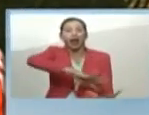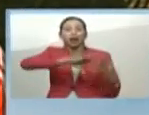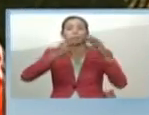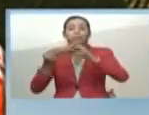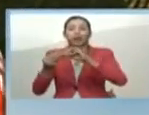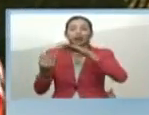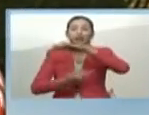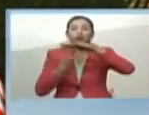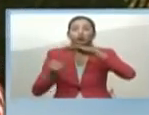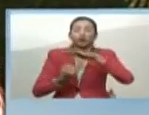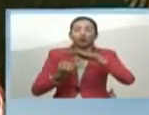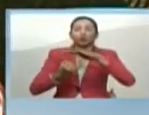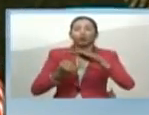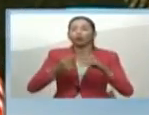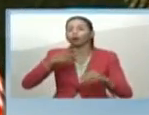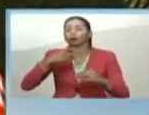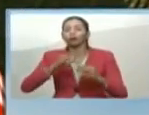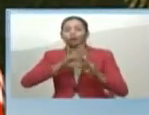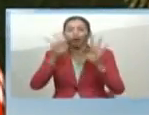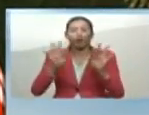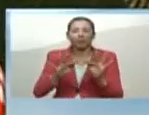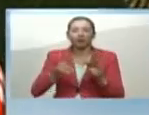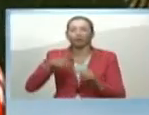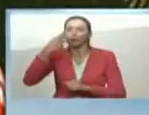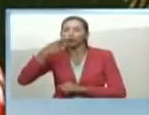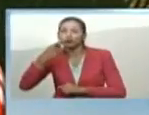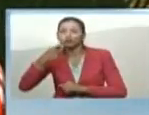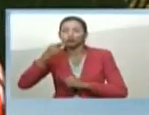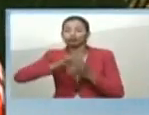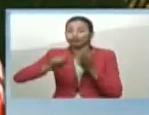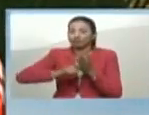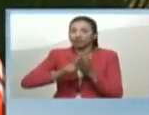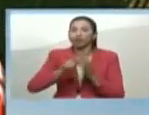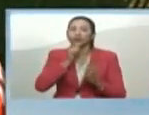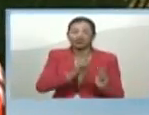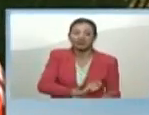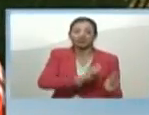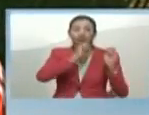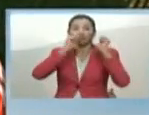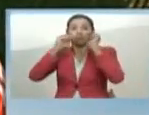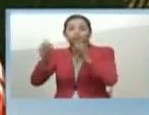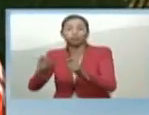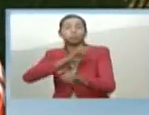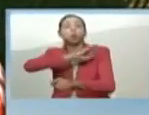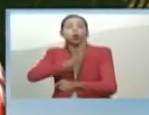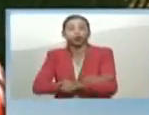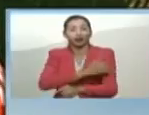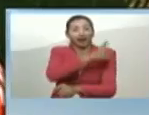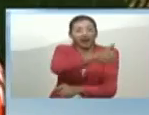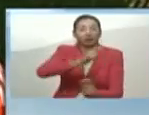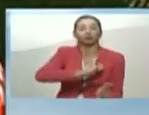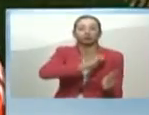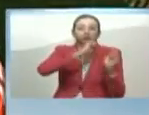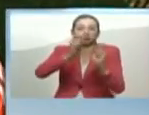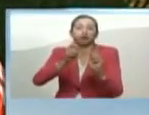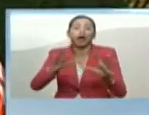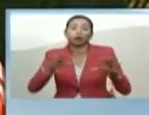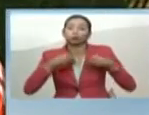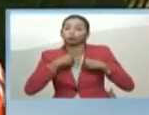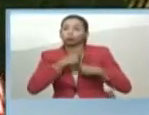institucionales políticas económicas para que se empoderen cada quien se empoderen